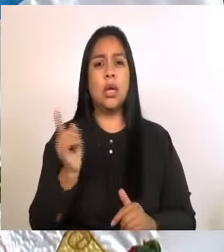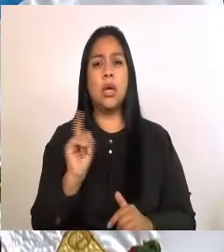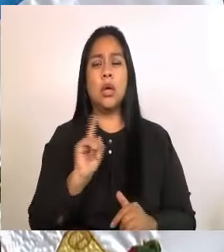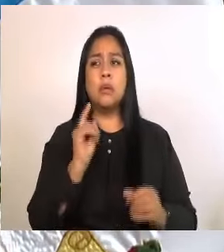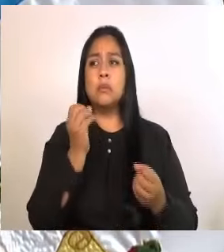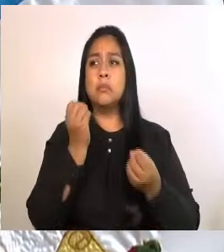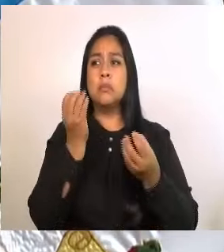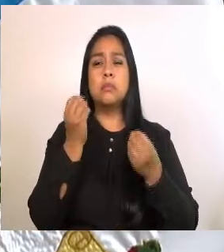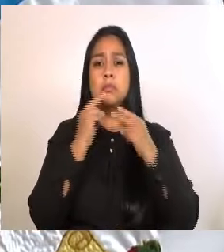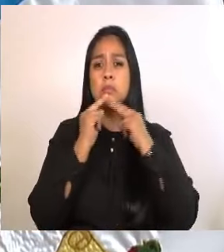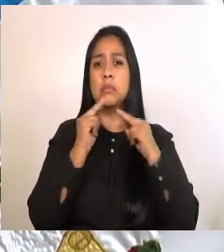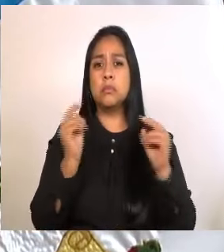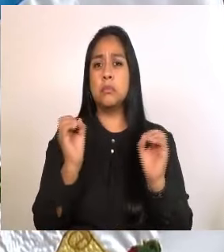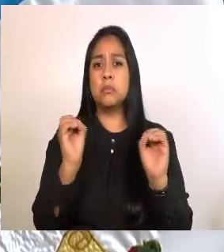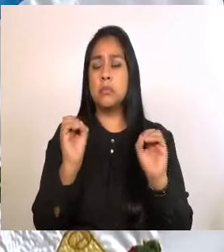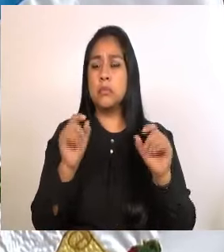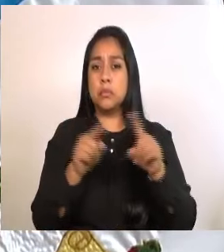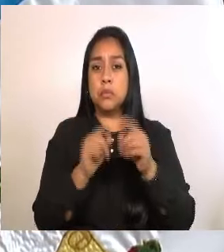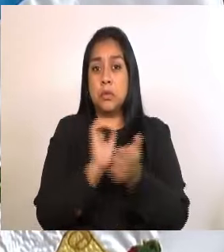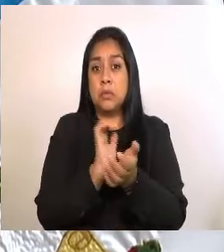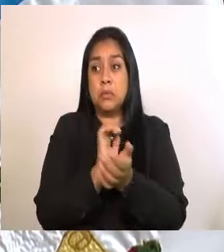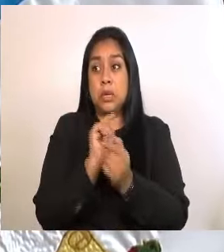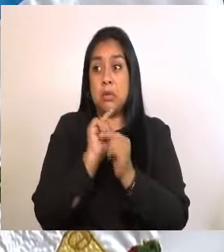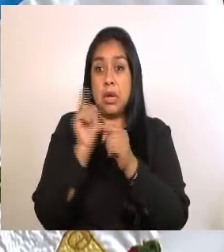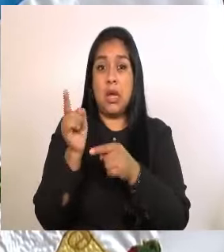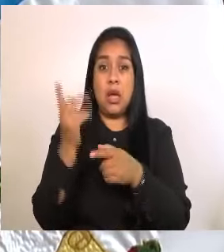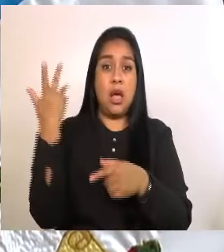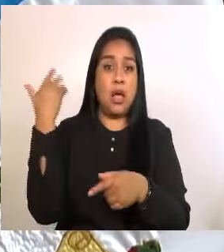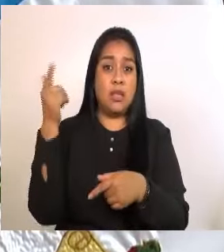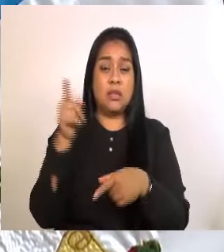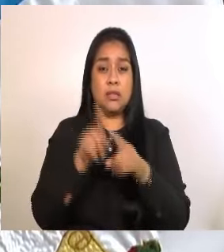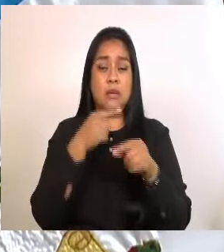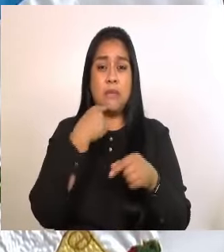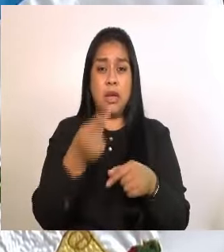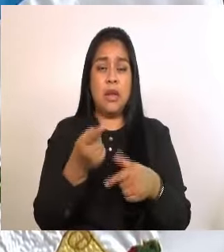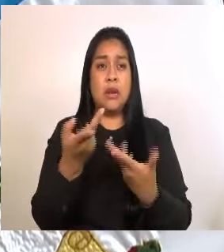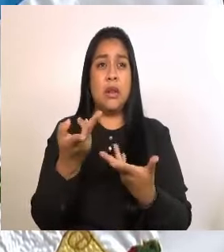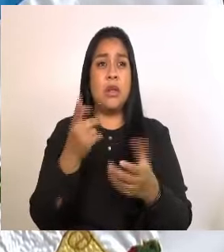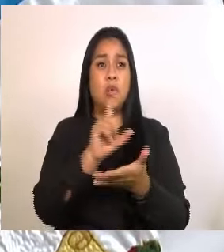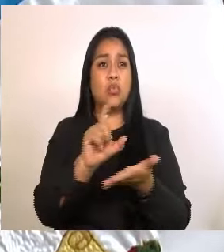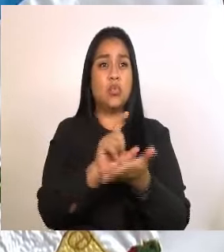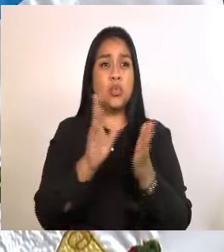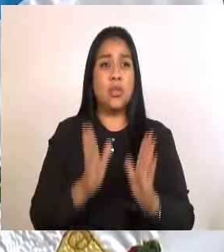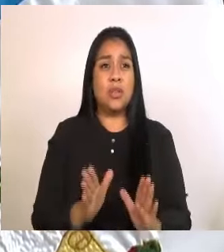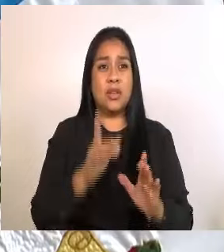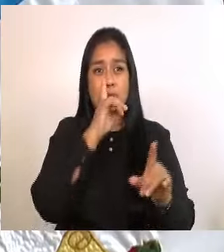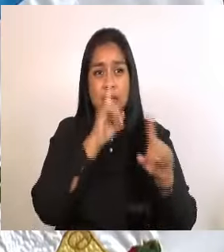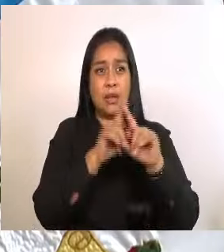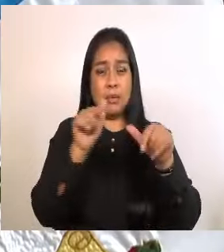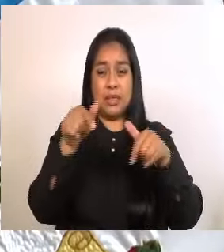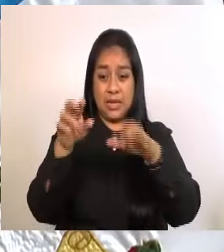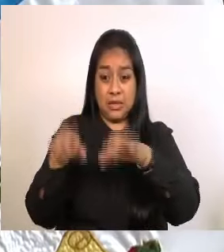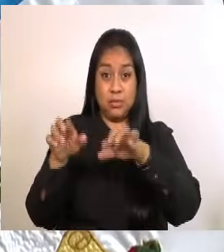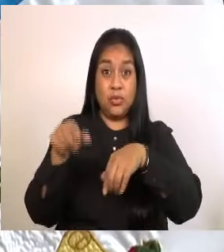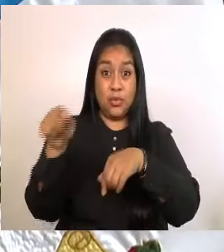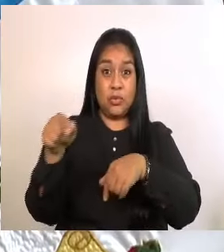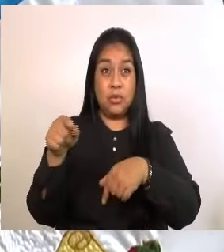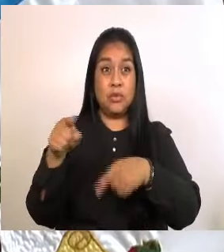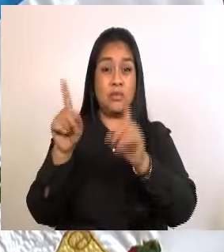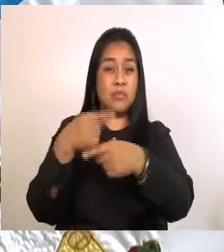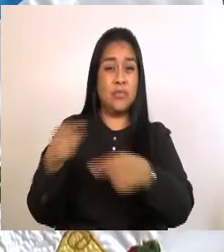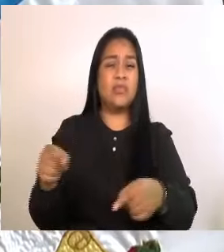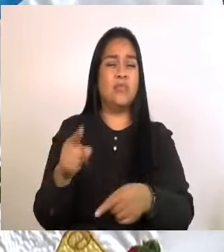noticias. Esperamos que el régimen no hace lo mismo que hizo la vez pasada en cuanto a la ciudadanía de estas personas. Eso sería un